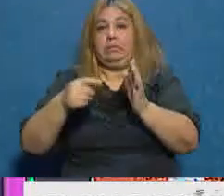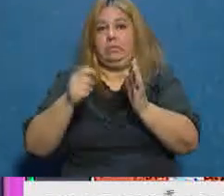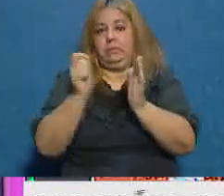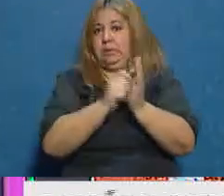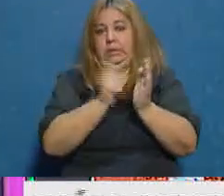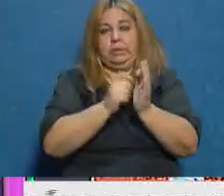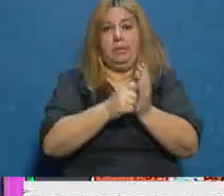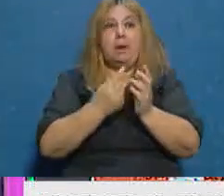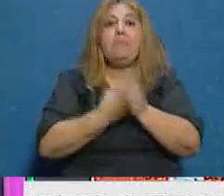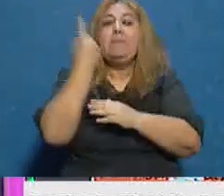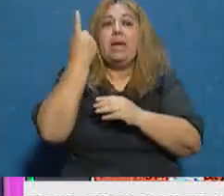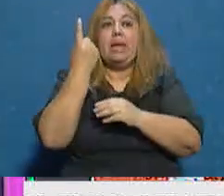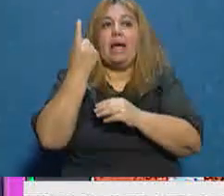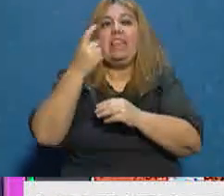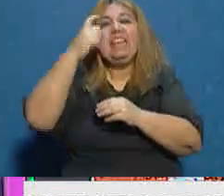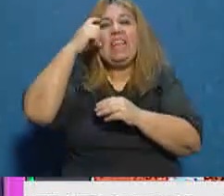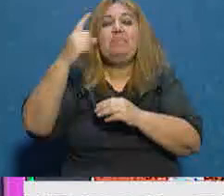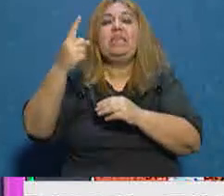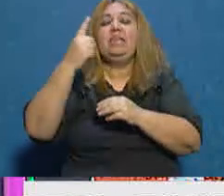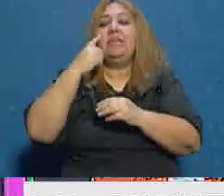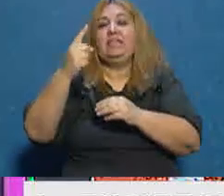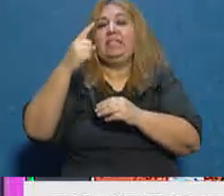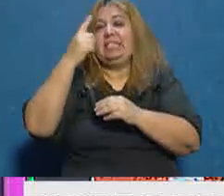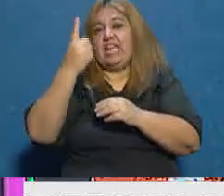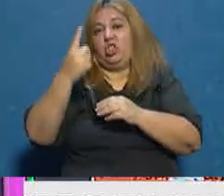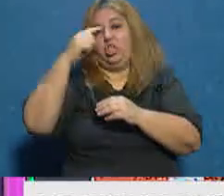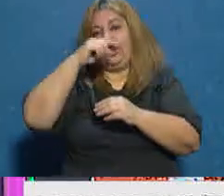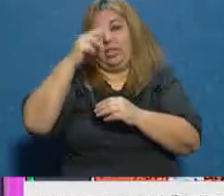primera, 10.179 pesos. En inferiores,